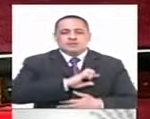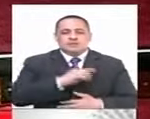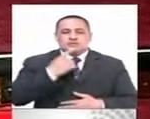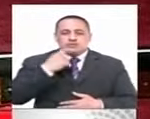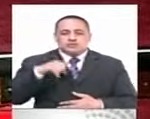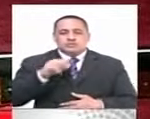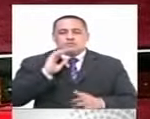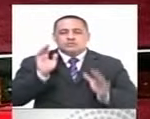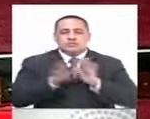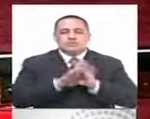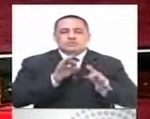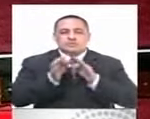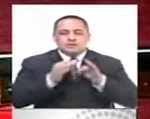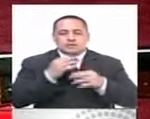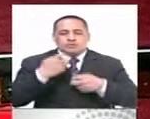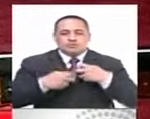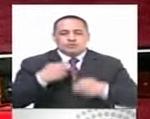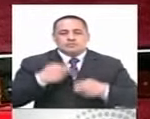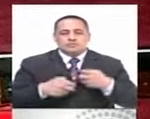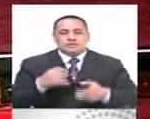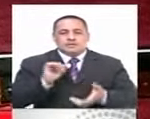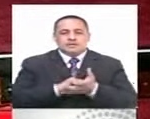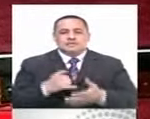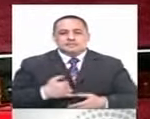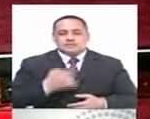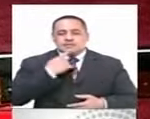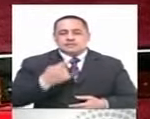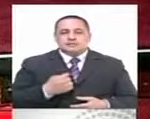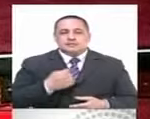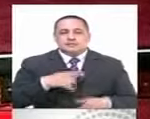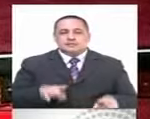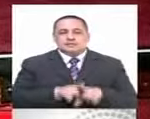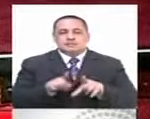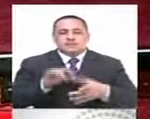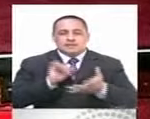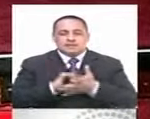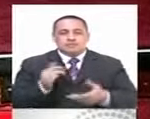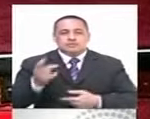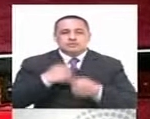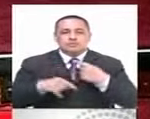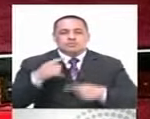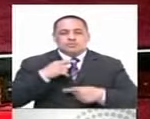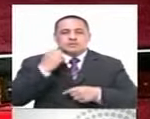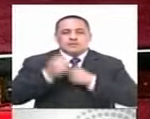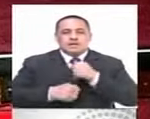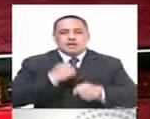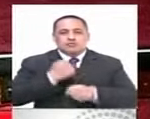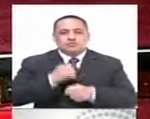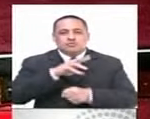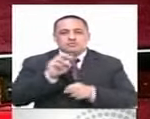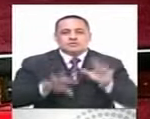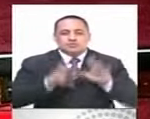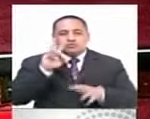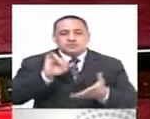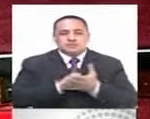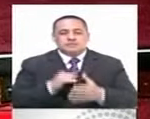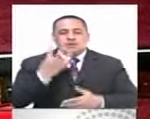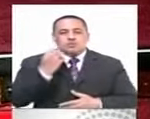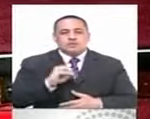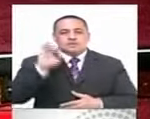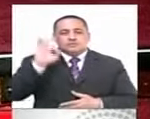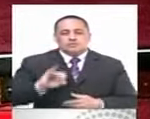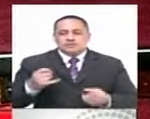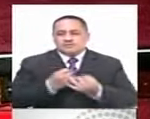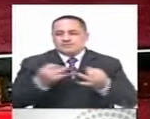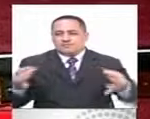necesitamos explayarnos para saber los problemas que están. Dicen de que vamos a volver quizás al 2012 en educación, que el 40% de los